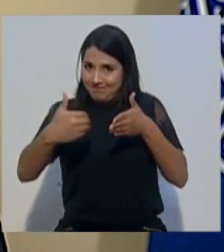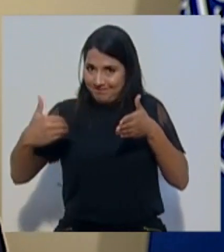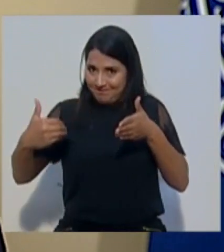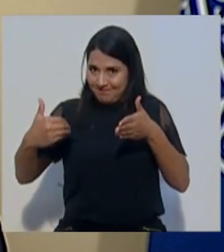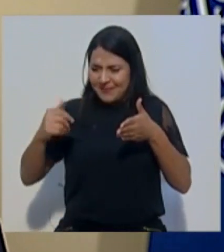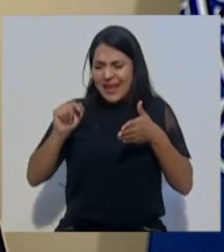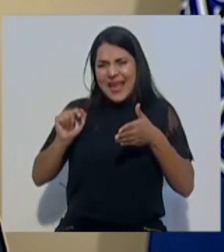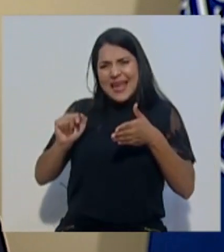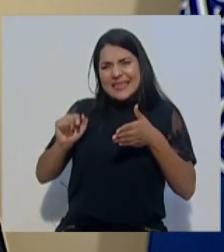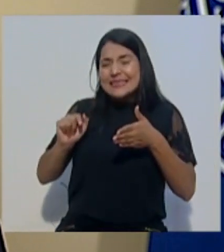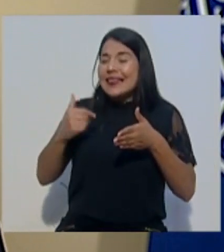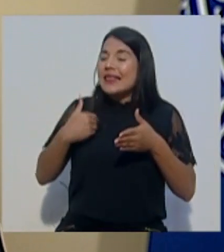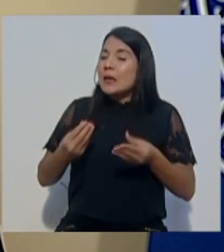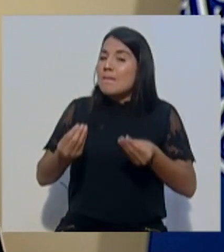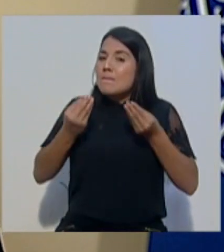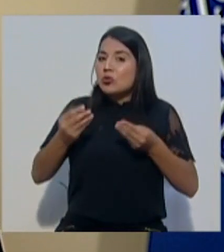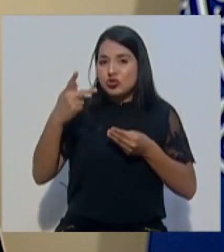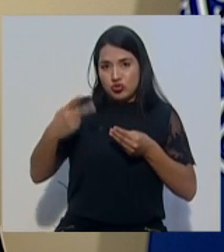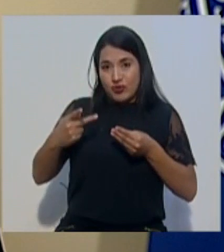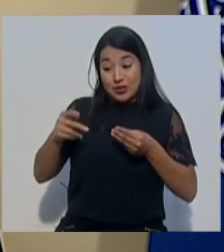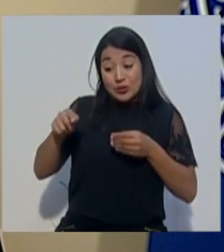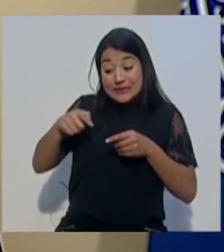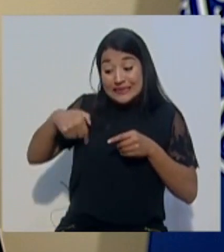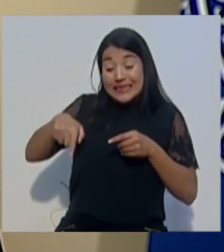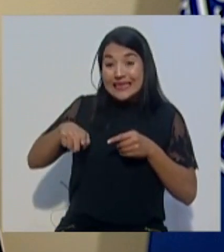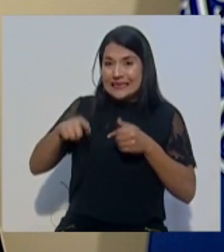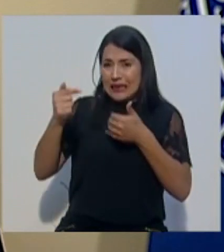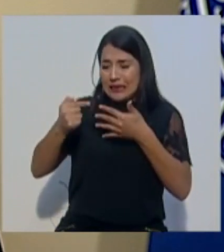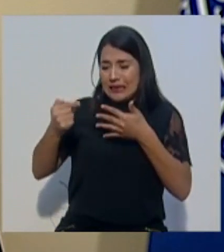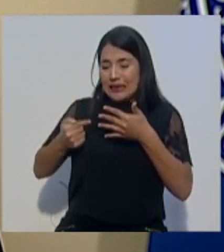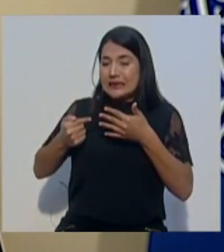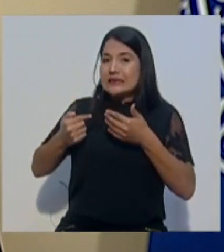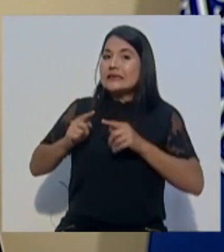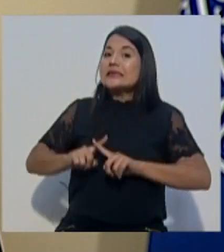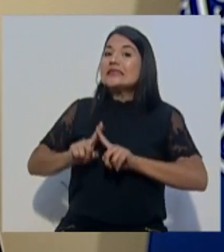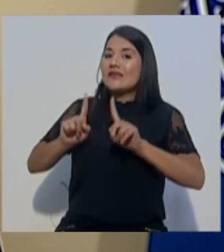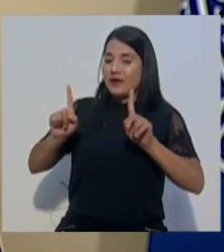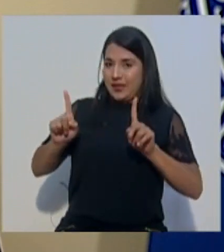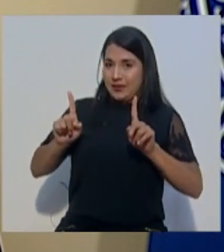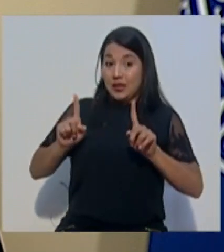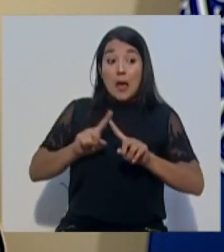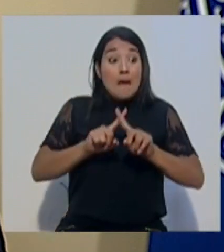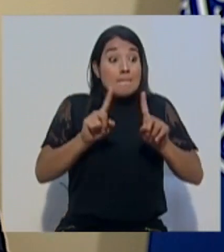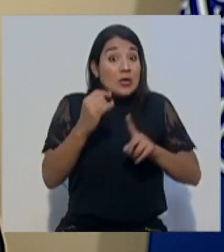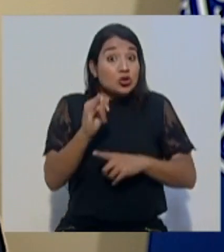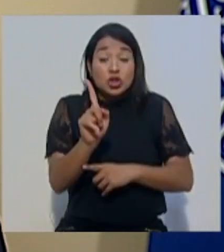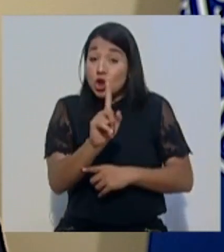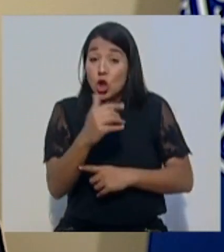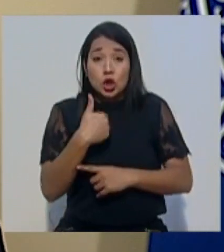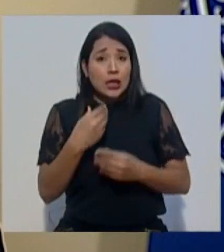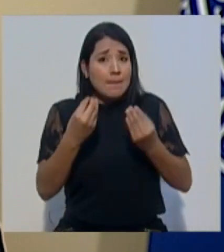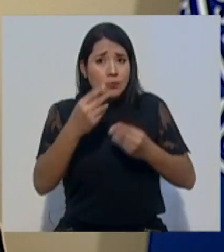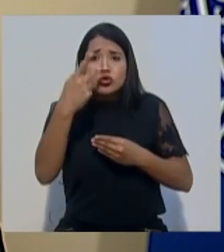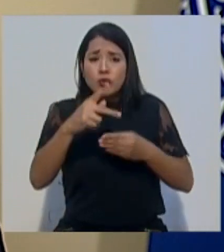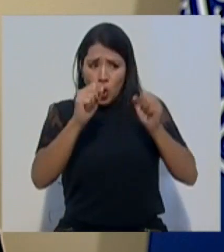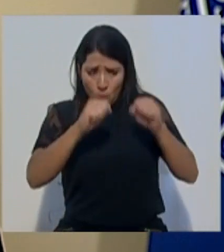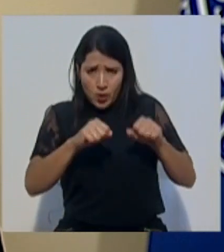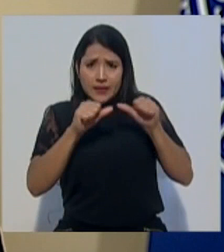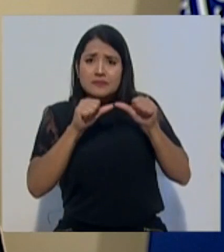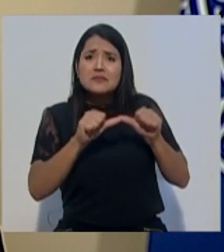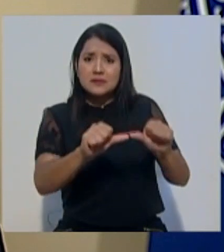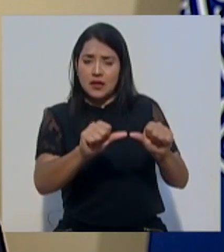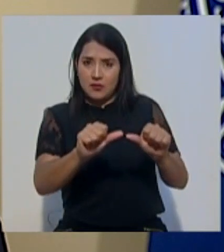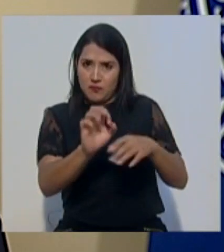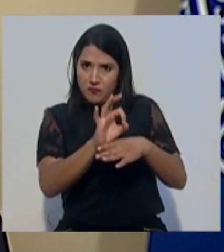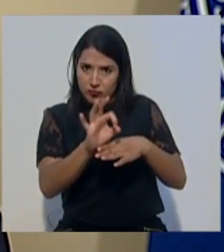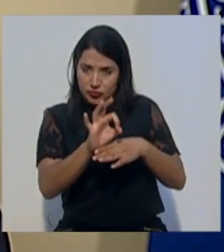son las de muy alto riesgo. Eso estará afuera, pero lo que no es de muy alto riesgo podrá funcionar en esa